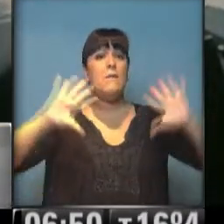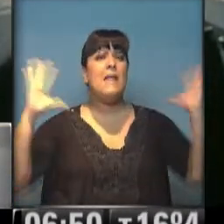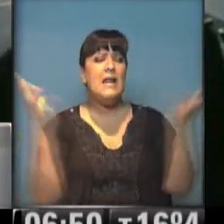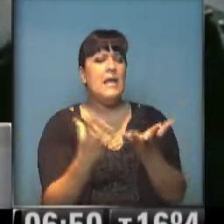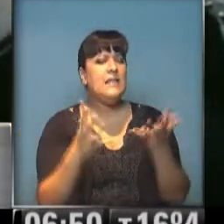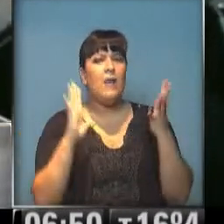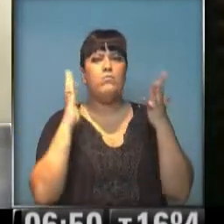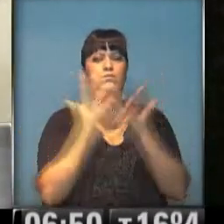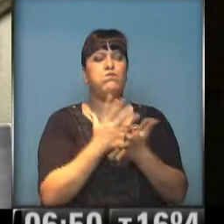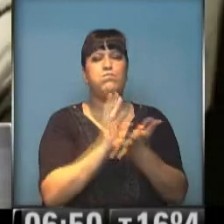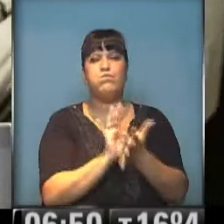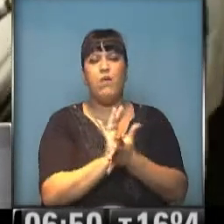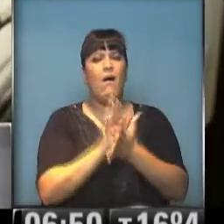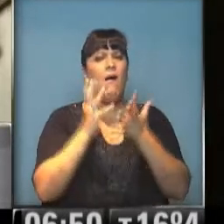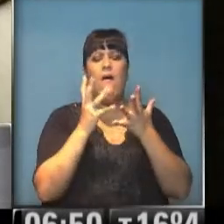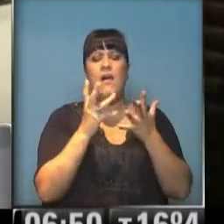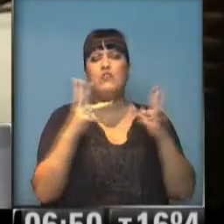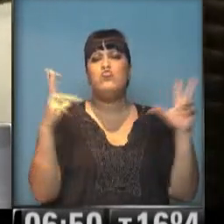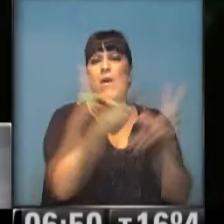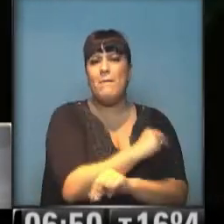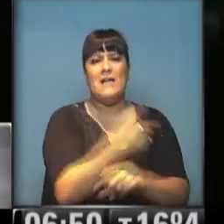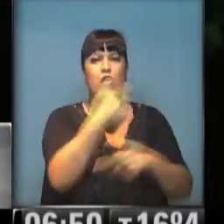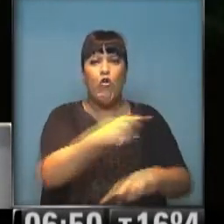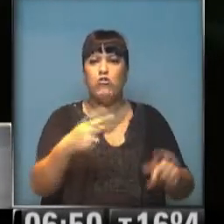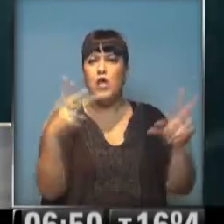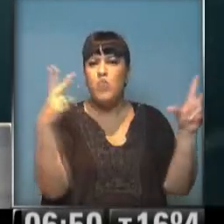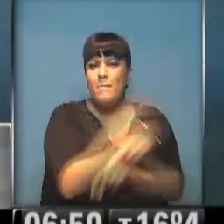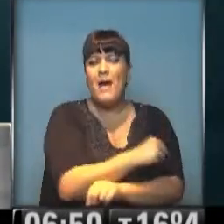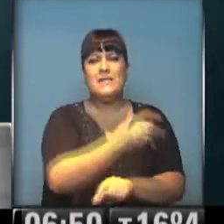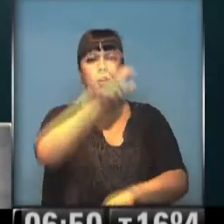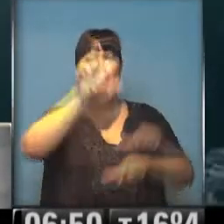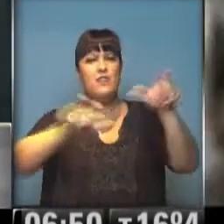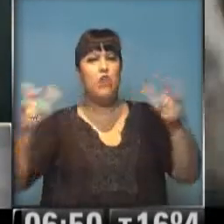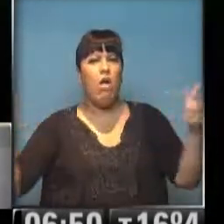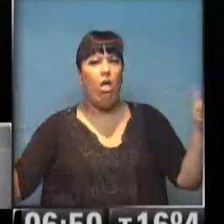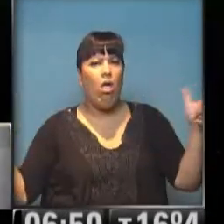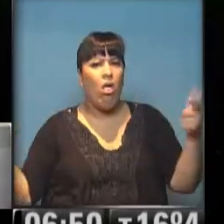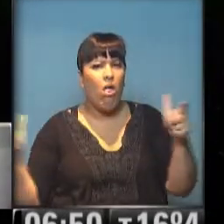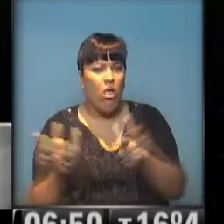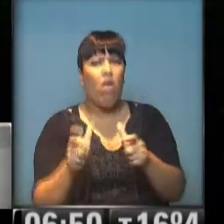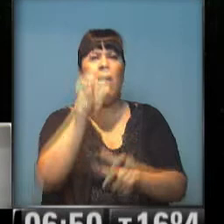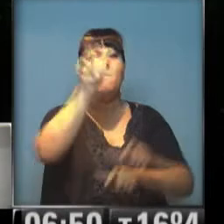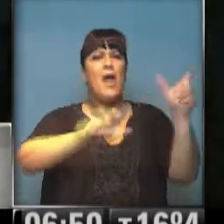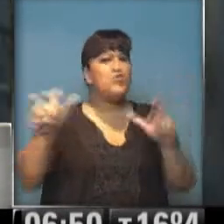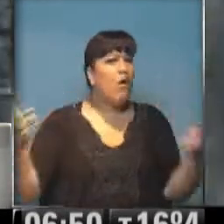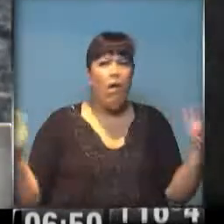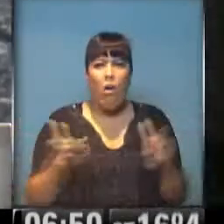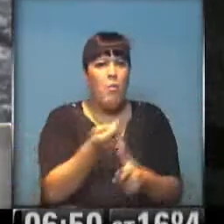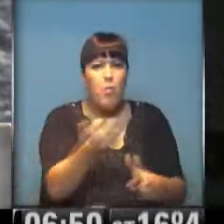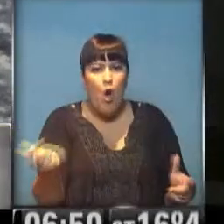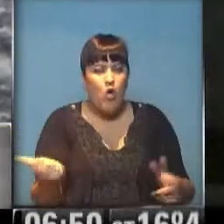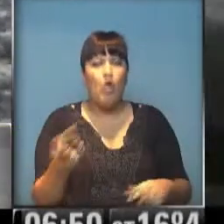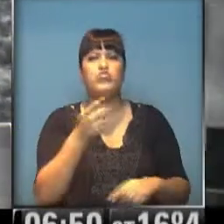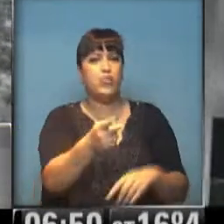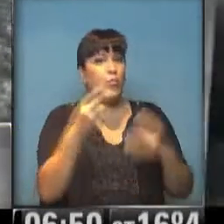Nadia. Están agotados los recursos, la humanidad está bajando sus cifras en cuanto a cantidad de gente, población,